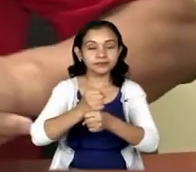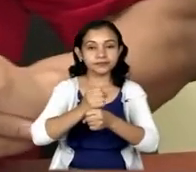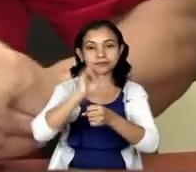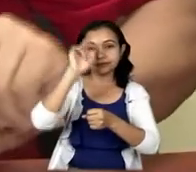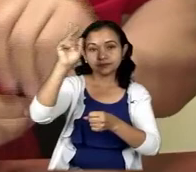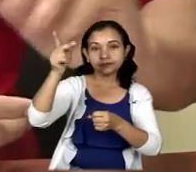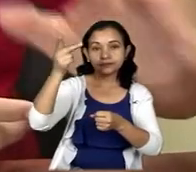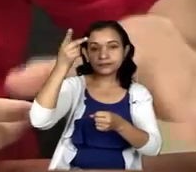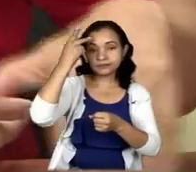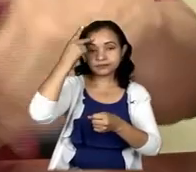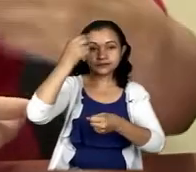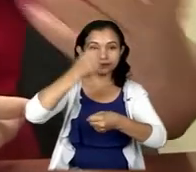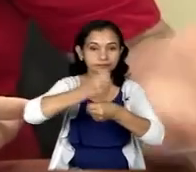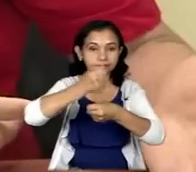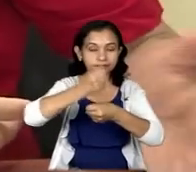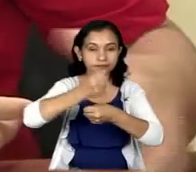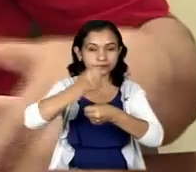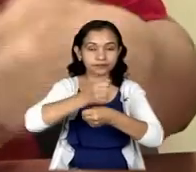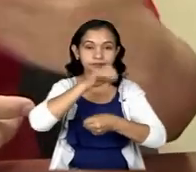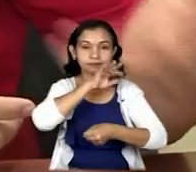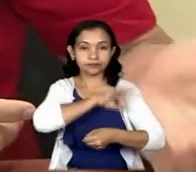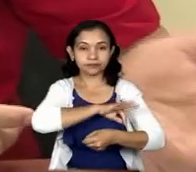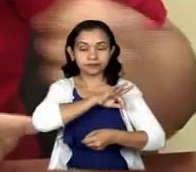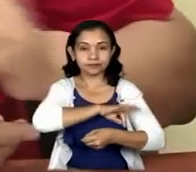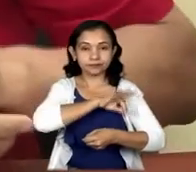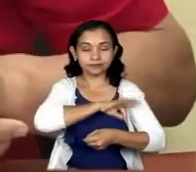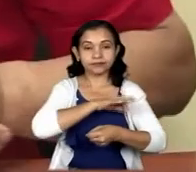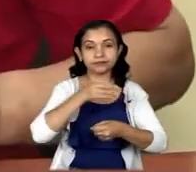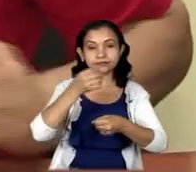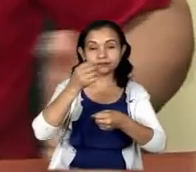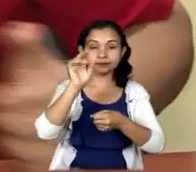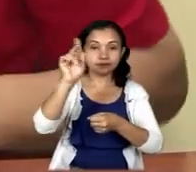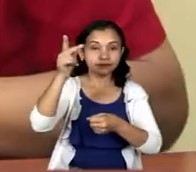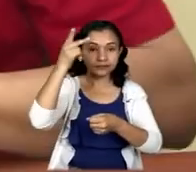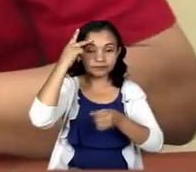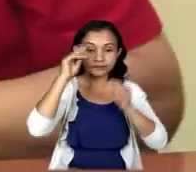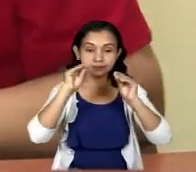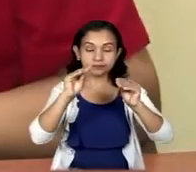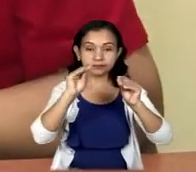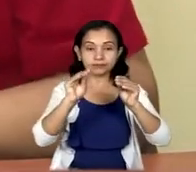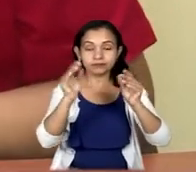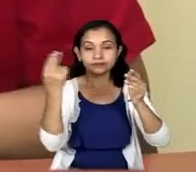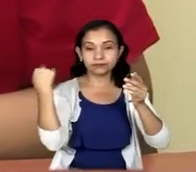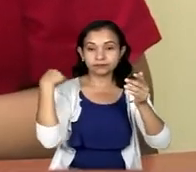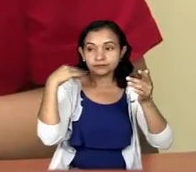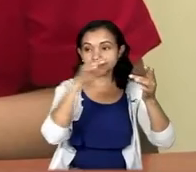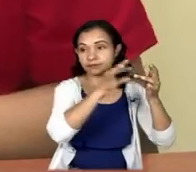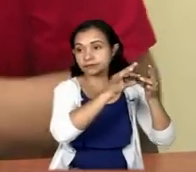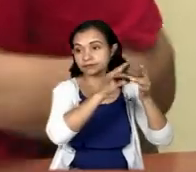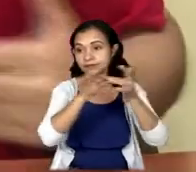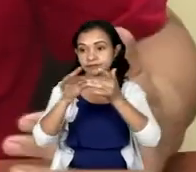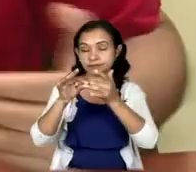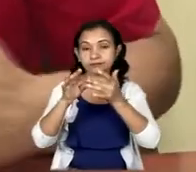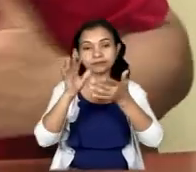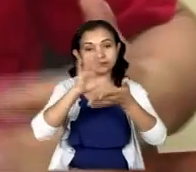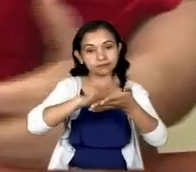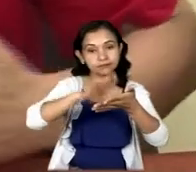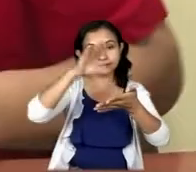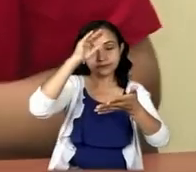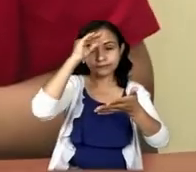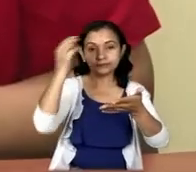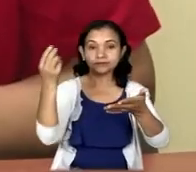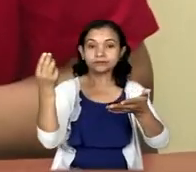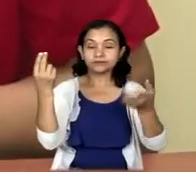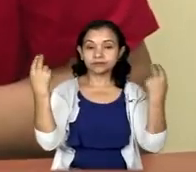política laboral, una política salarial, una política de preparación, superación profesional, la cual ha permitido que el magisterio